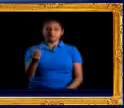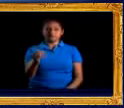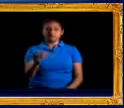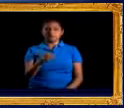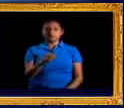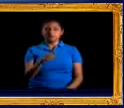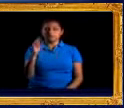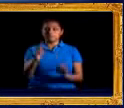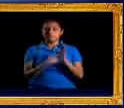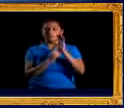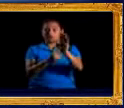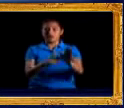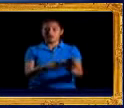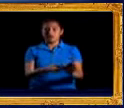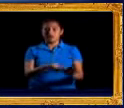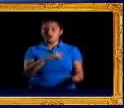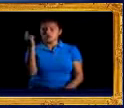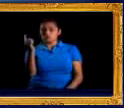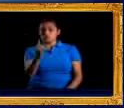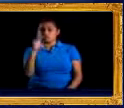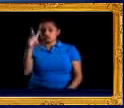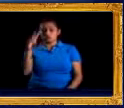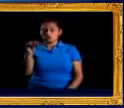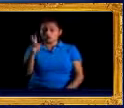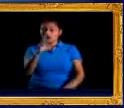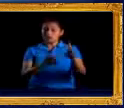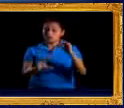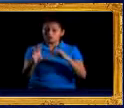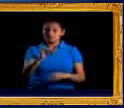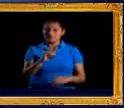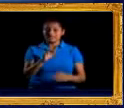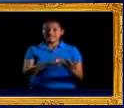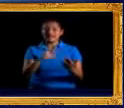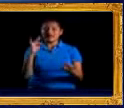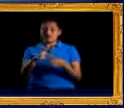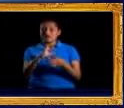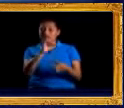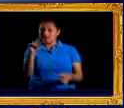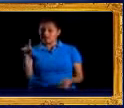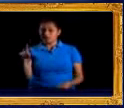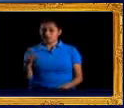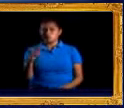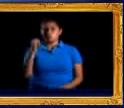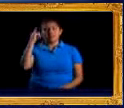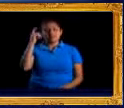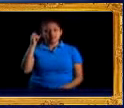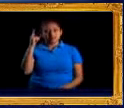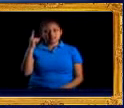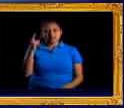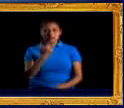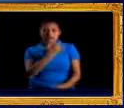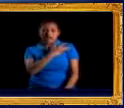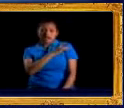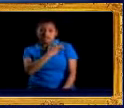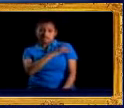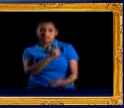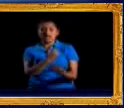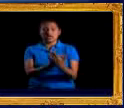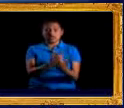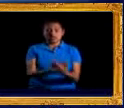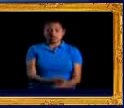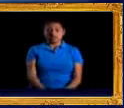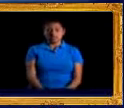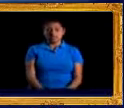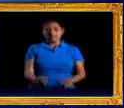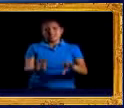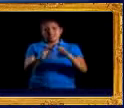y no a algunos, y la gloria de ellos. Entiéndase las riquezas.